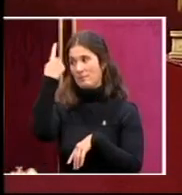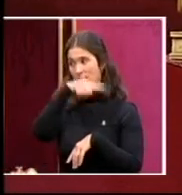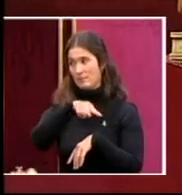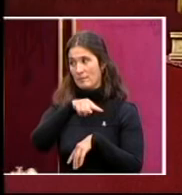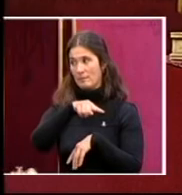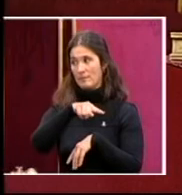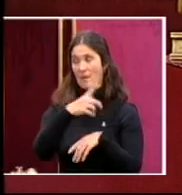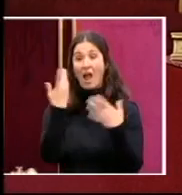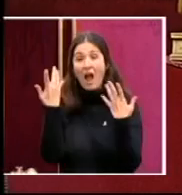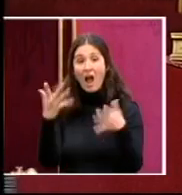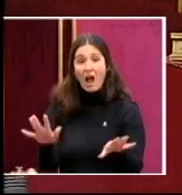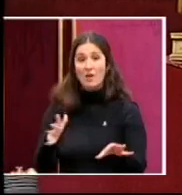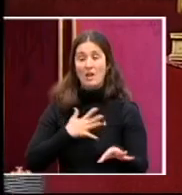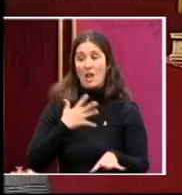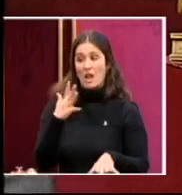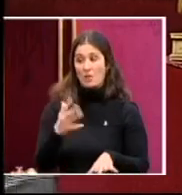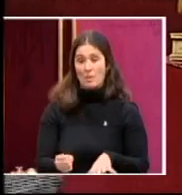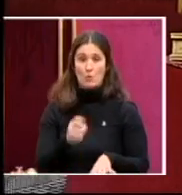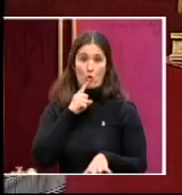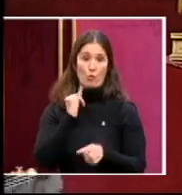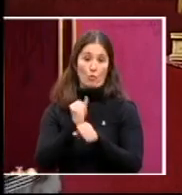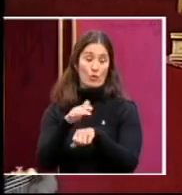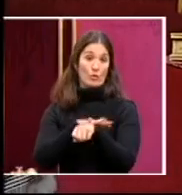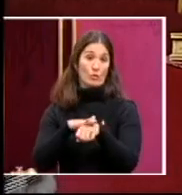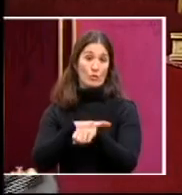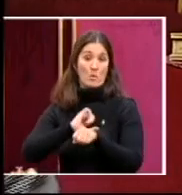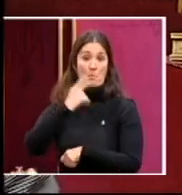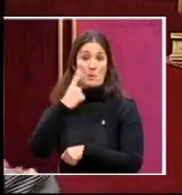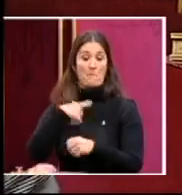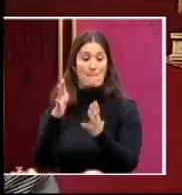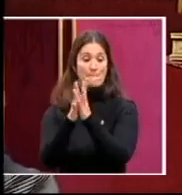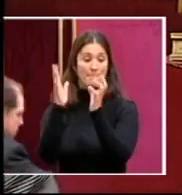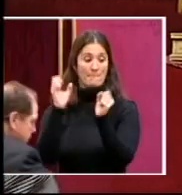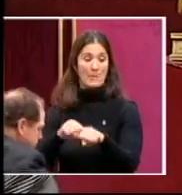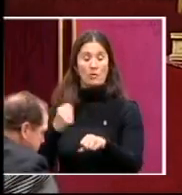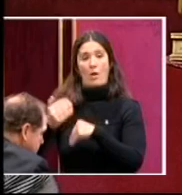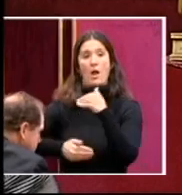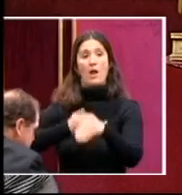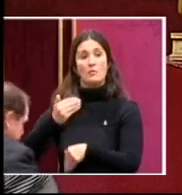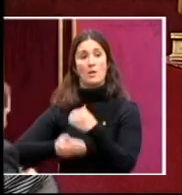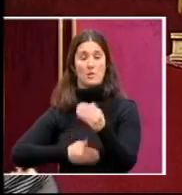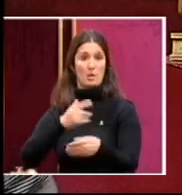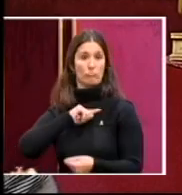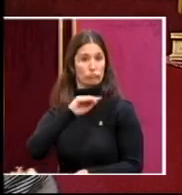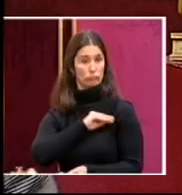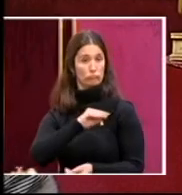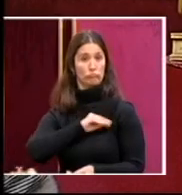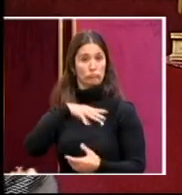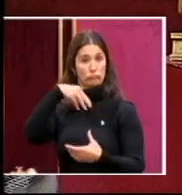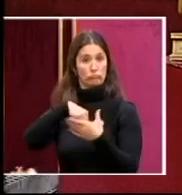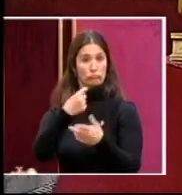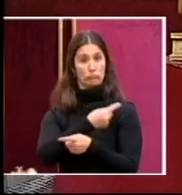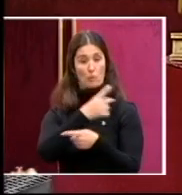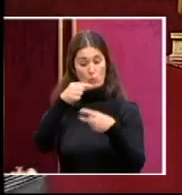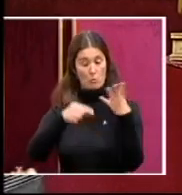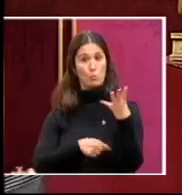es que aunque el Ayuntamiento como institución en el primer pacto ha avanzado de forma sustancial en algunos objetivos que